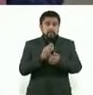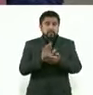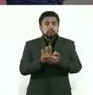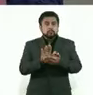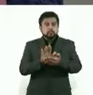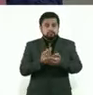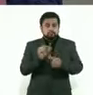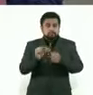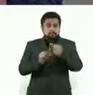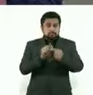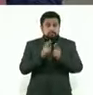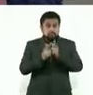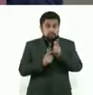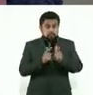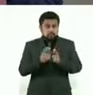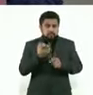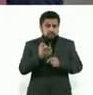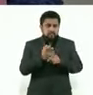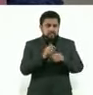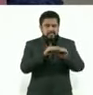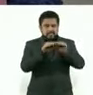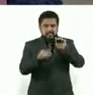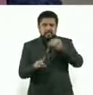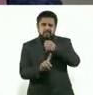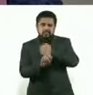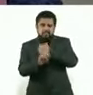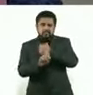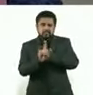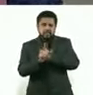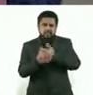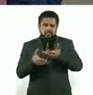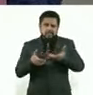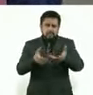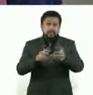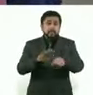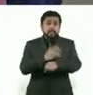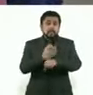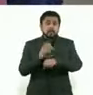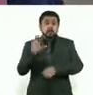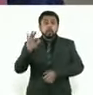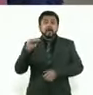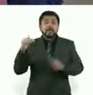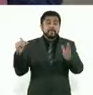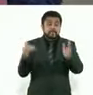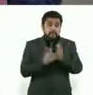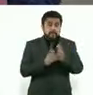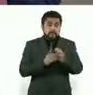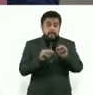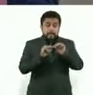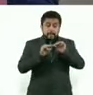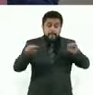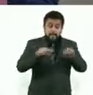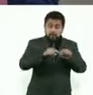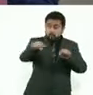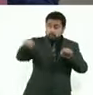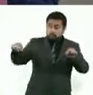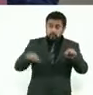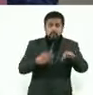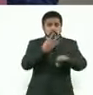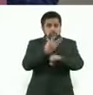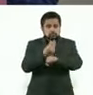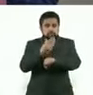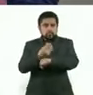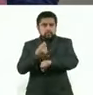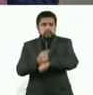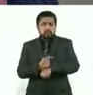esta falla, y se tuvieron que hacer intervenciones por 40 mil metros cuadrados de superficie. Adicionalmente,